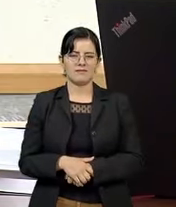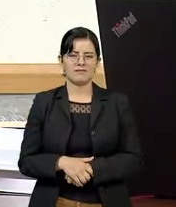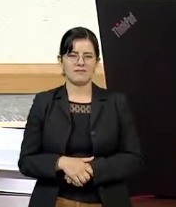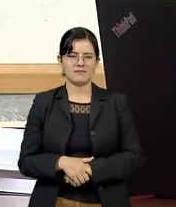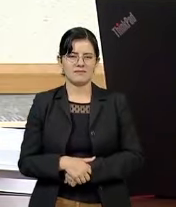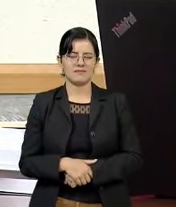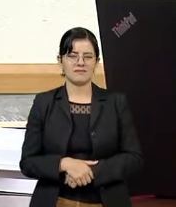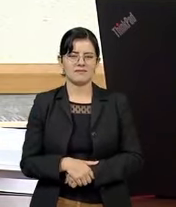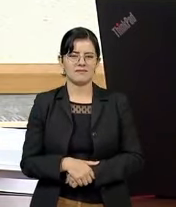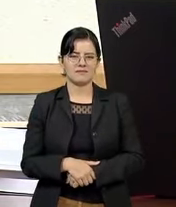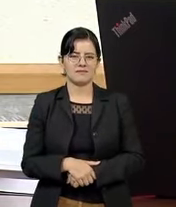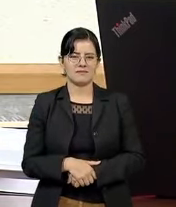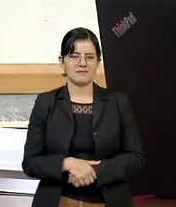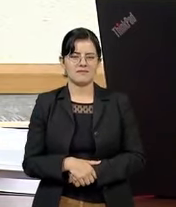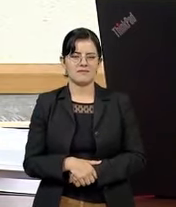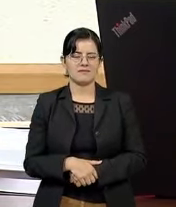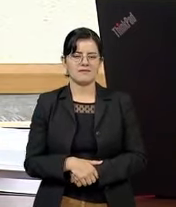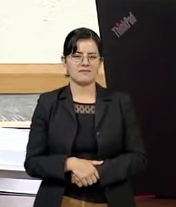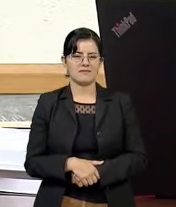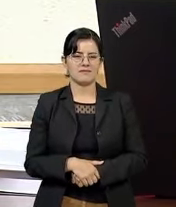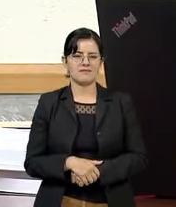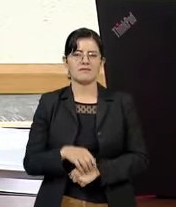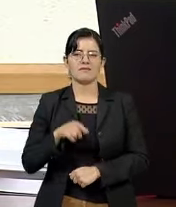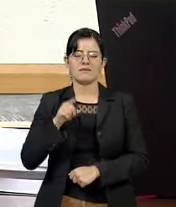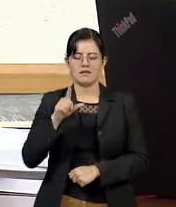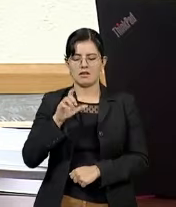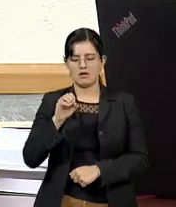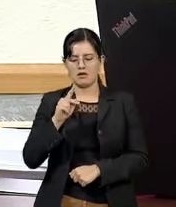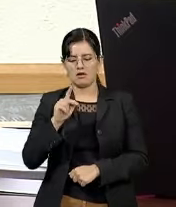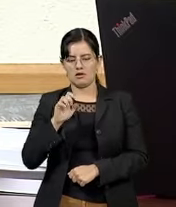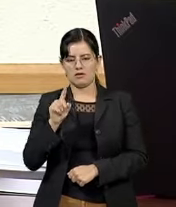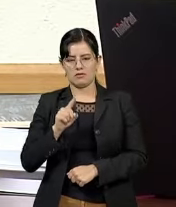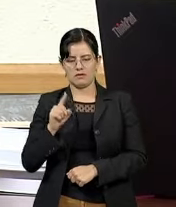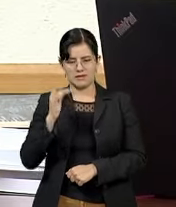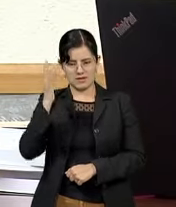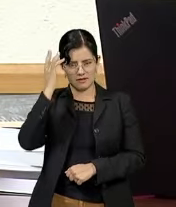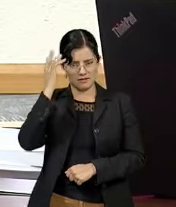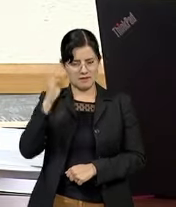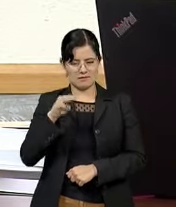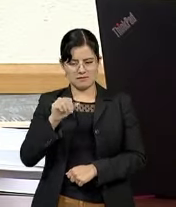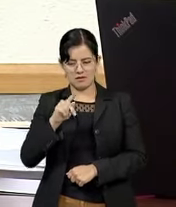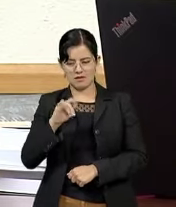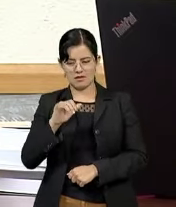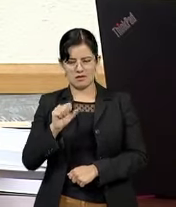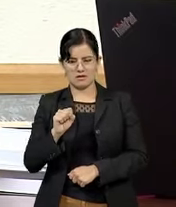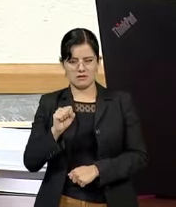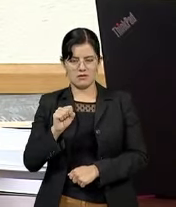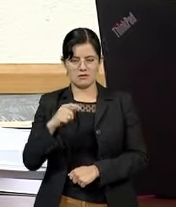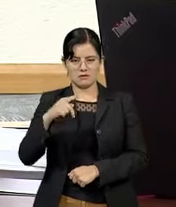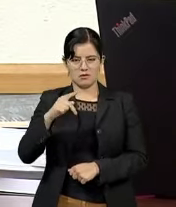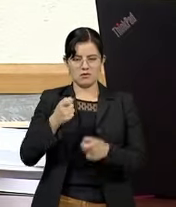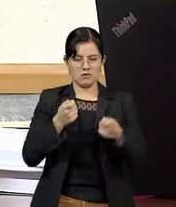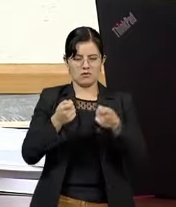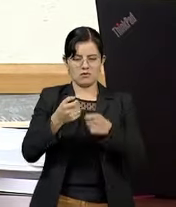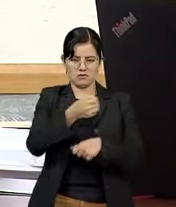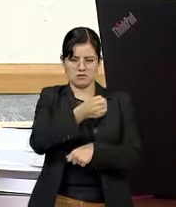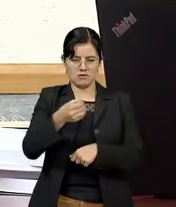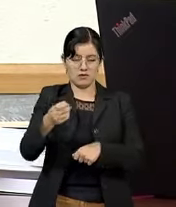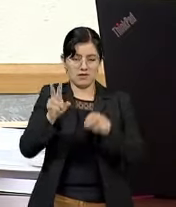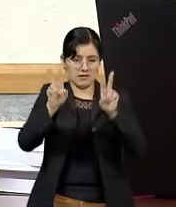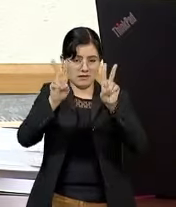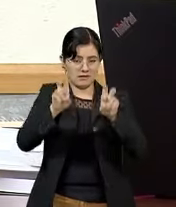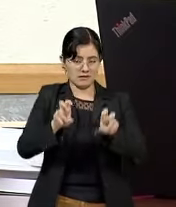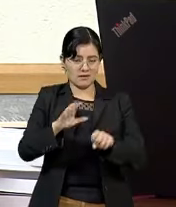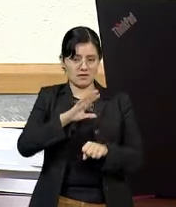es la moderación de López San matir en el primer debate solamente para hacer el posicionamiento en asuntos generales les